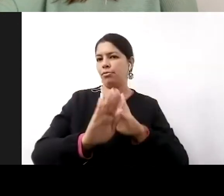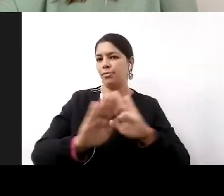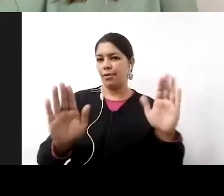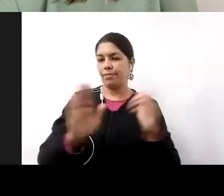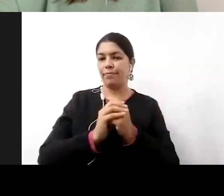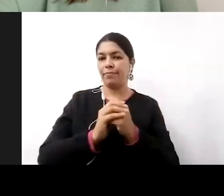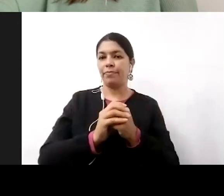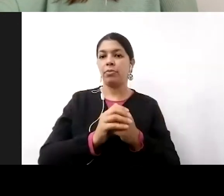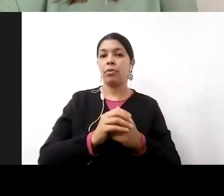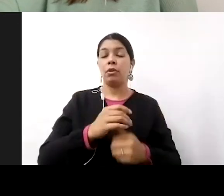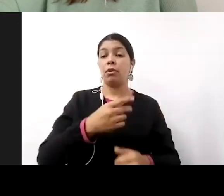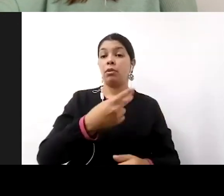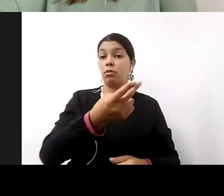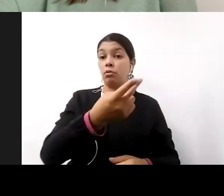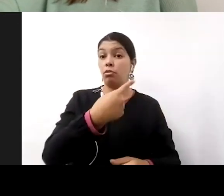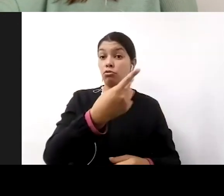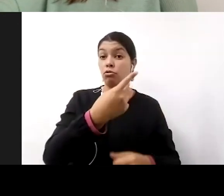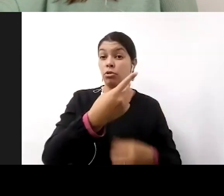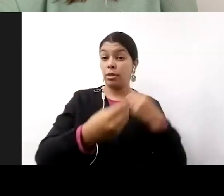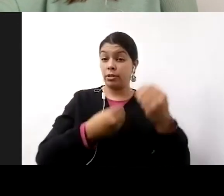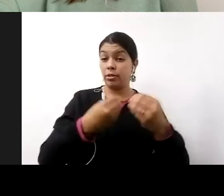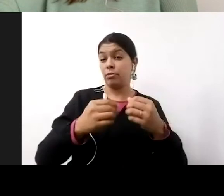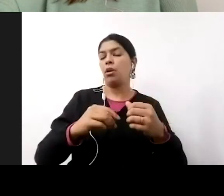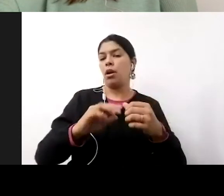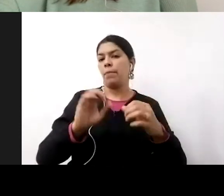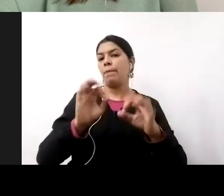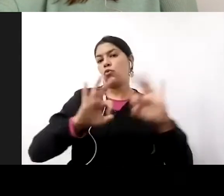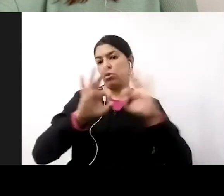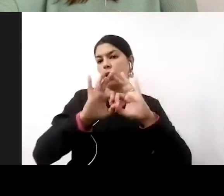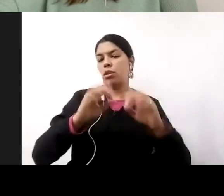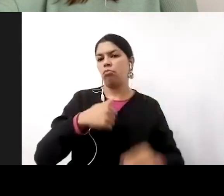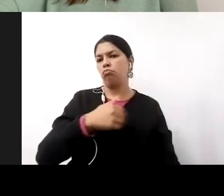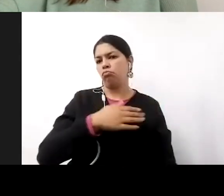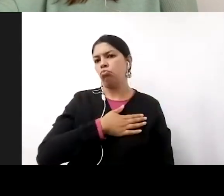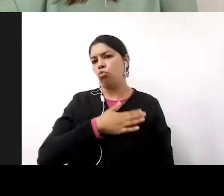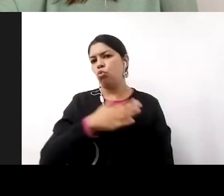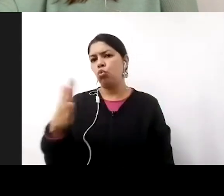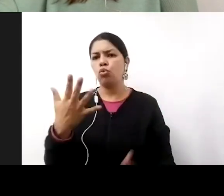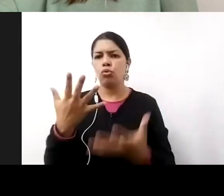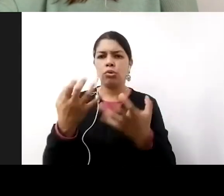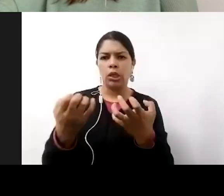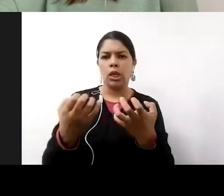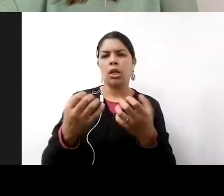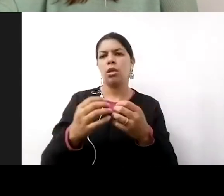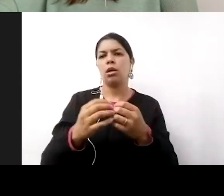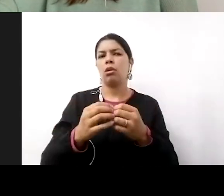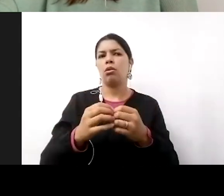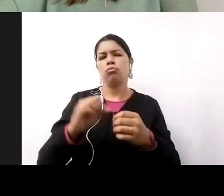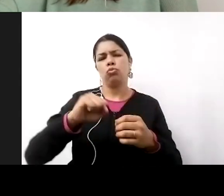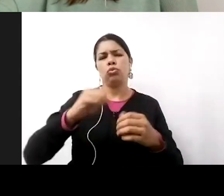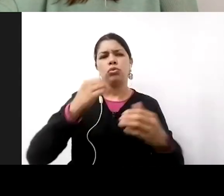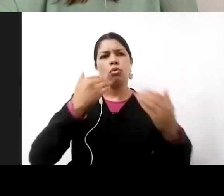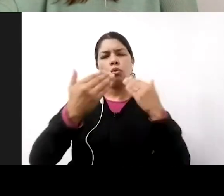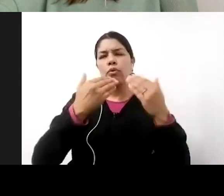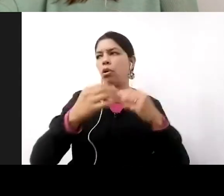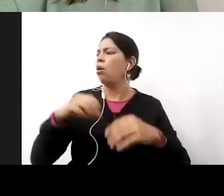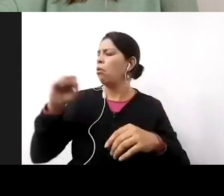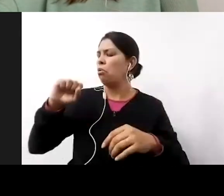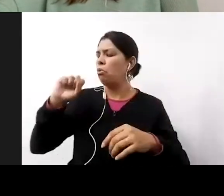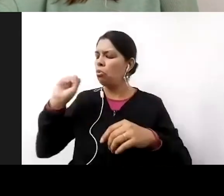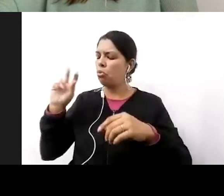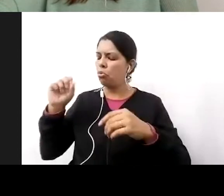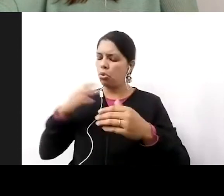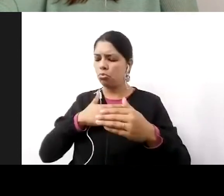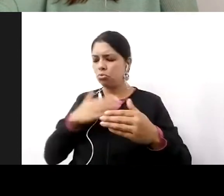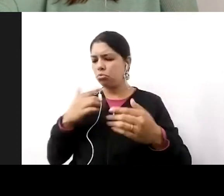involucradas deben tener primero disposición, voluntad y confianza para resolver el conflicto mediante el diálogo. O sea,